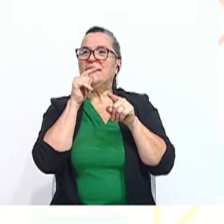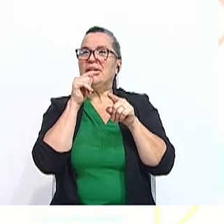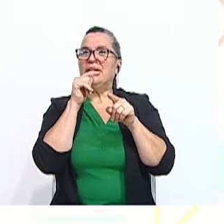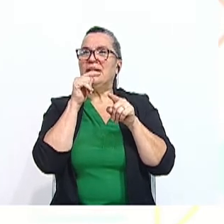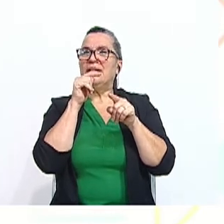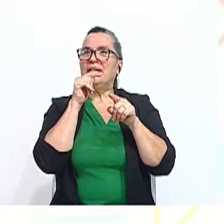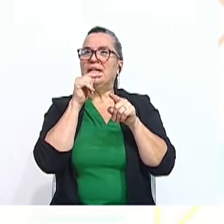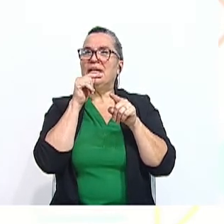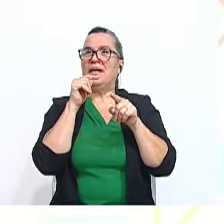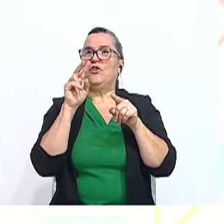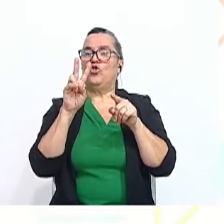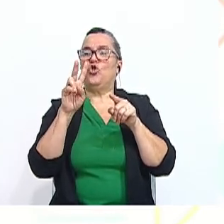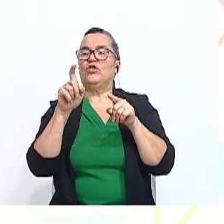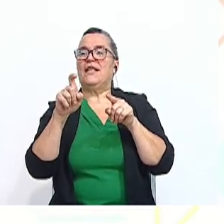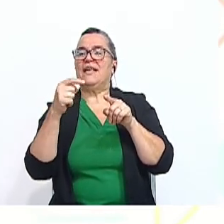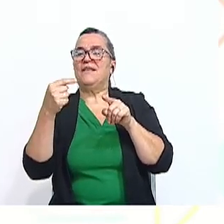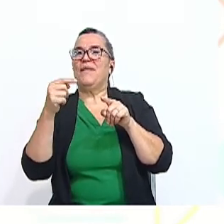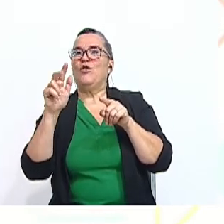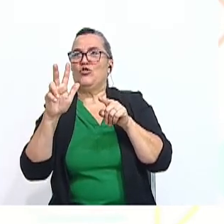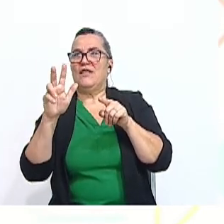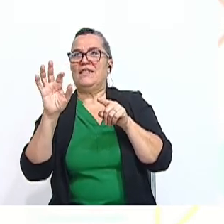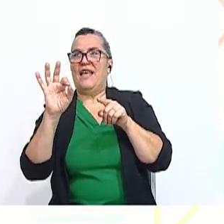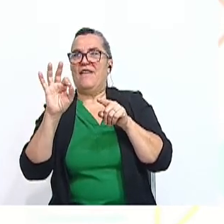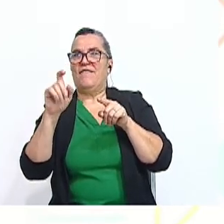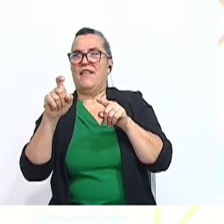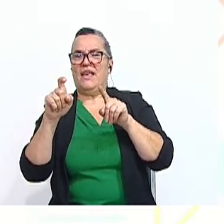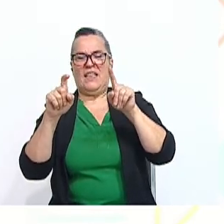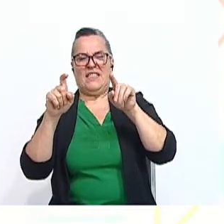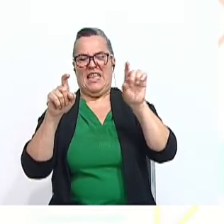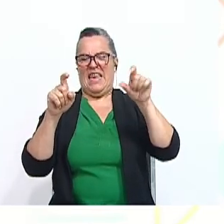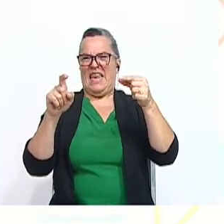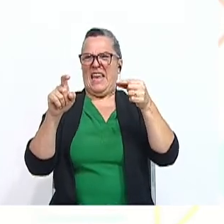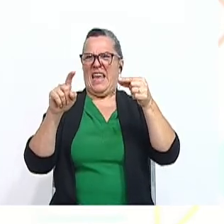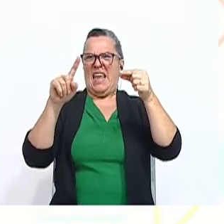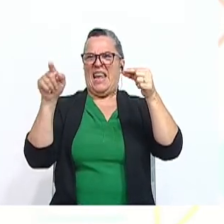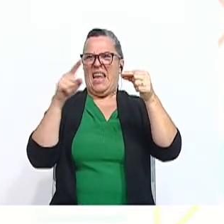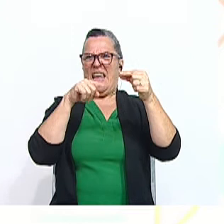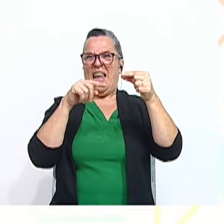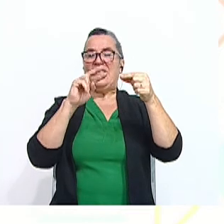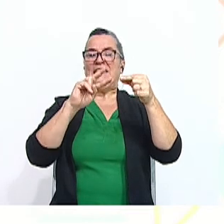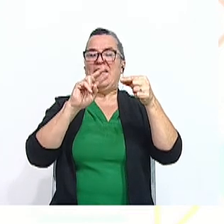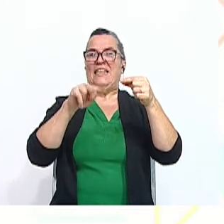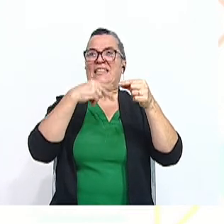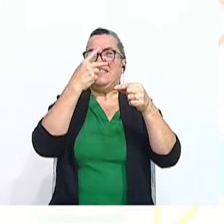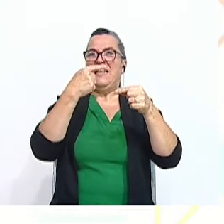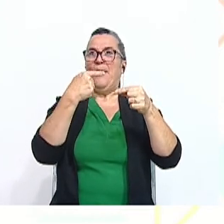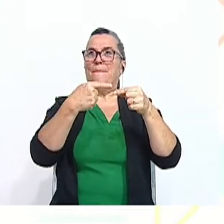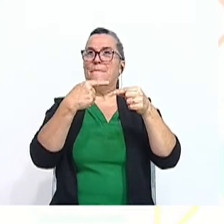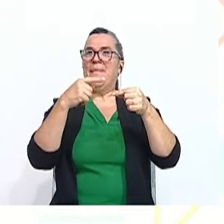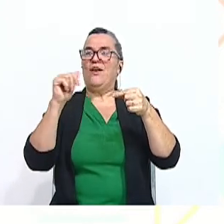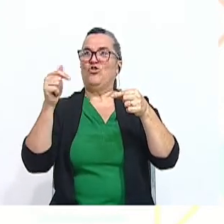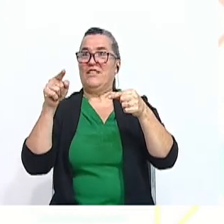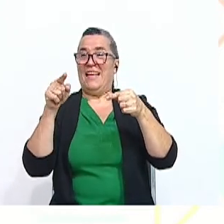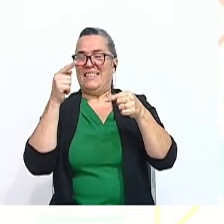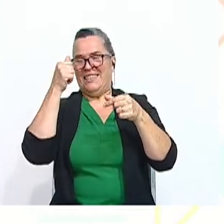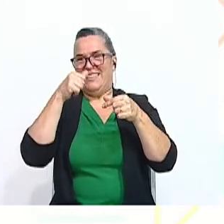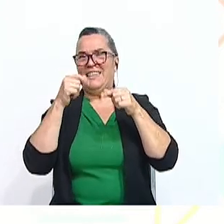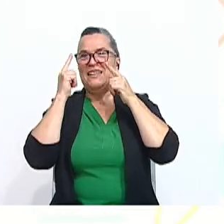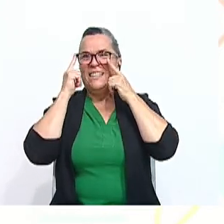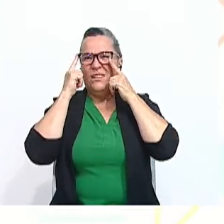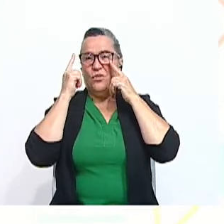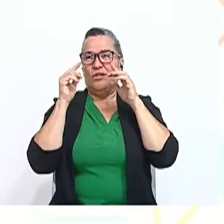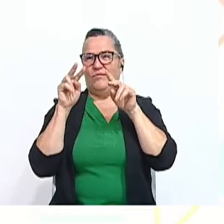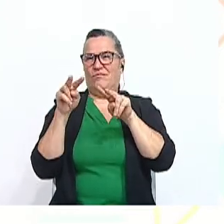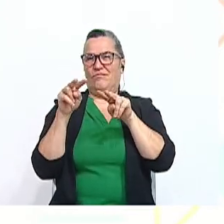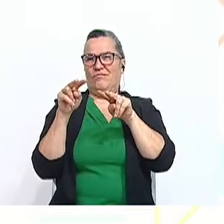Es 2x menos 3. ¿Y quién es g de x? X al cuadrado menos 10.